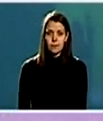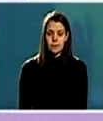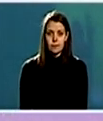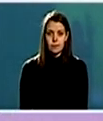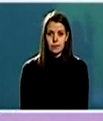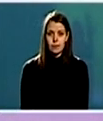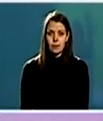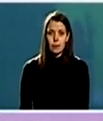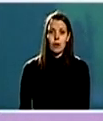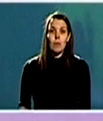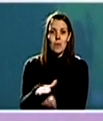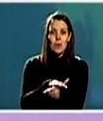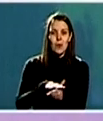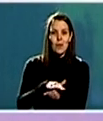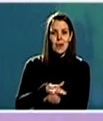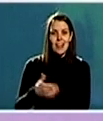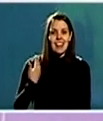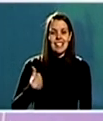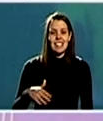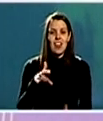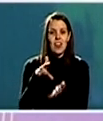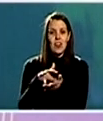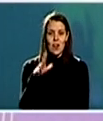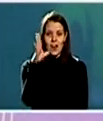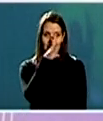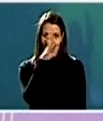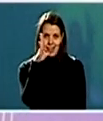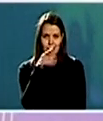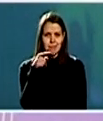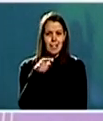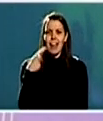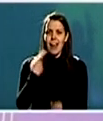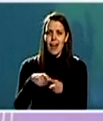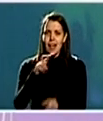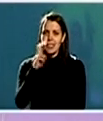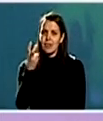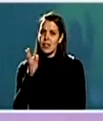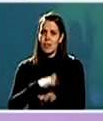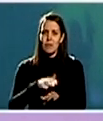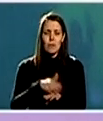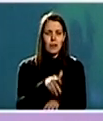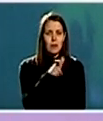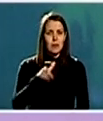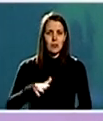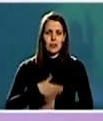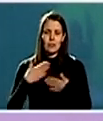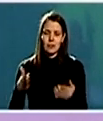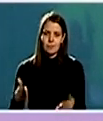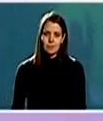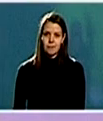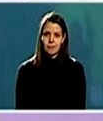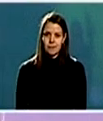embutidos a provincia celebra o entroido con actividades pensadas para todos os